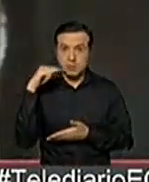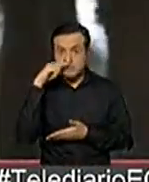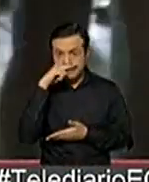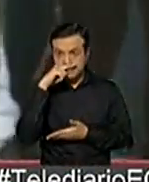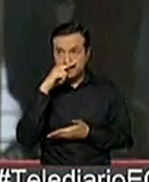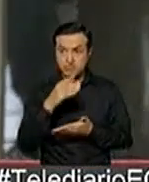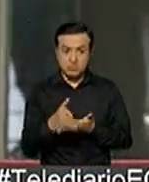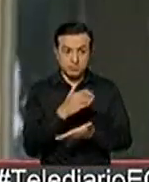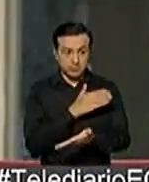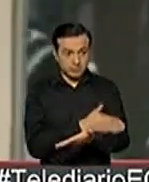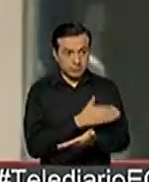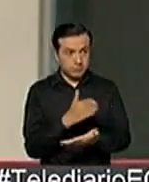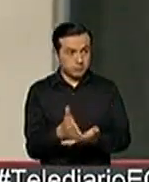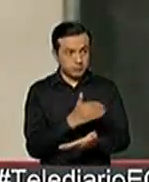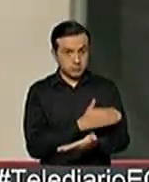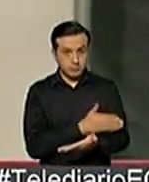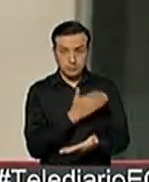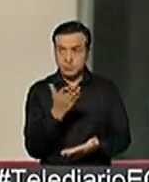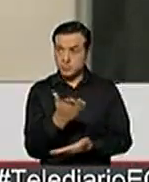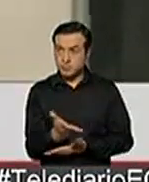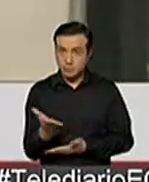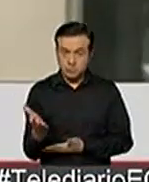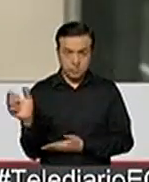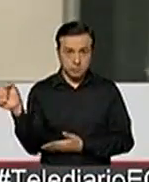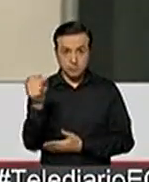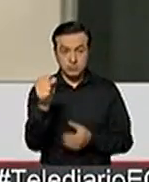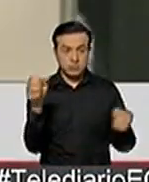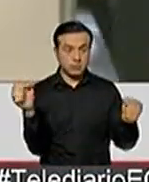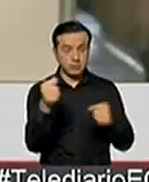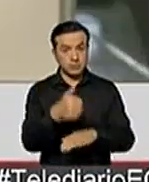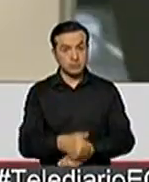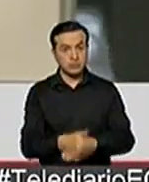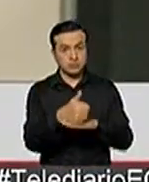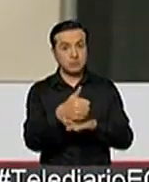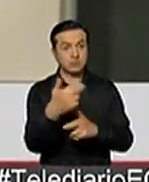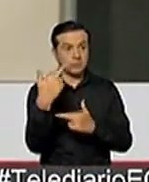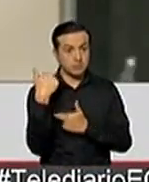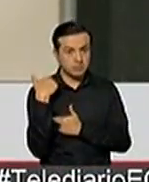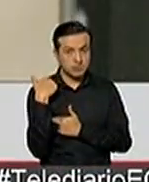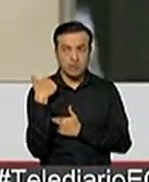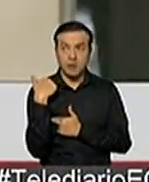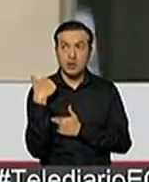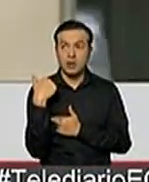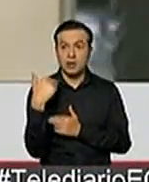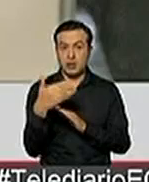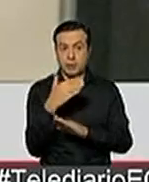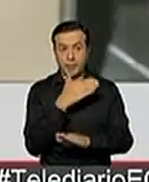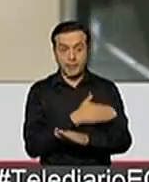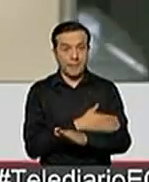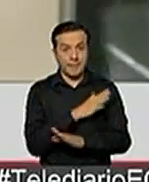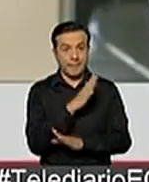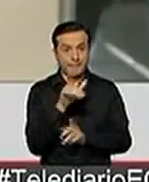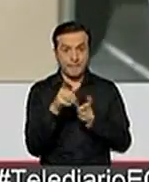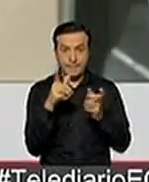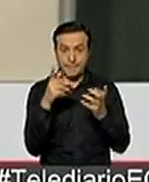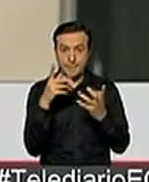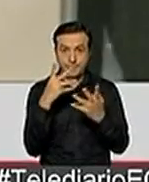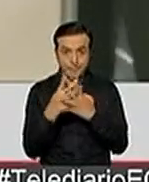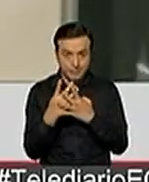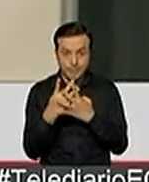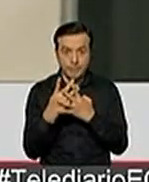antes de que hayan sido puestos a órdenes de autoridad competente los en ese momento no procesados, sino